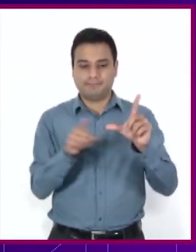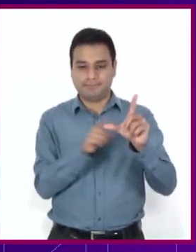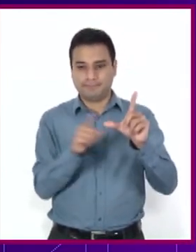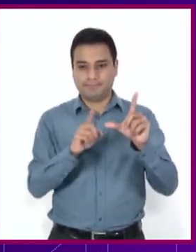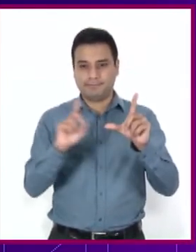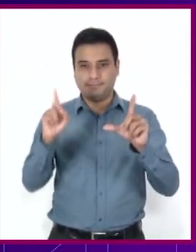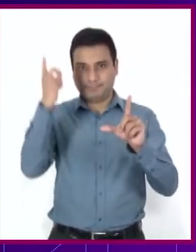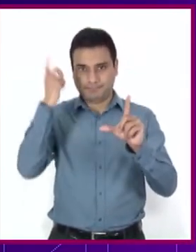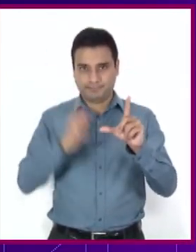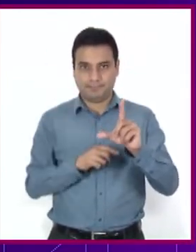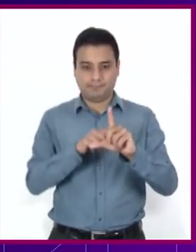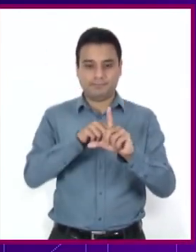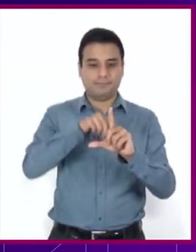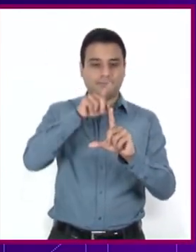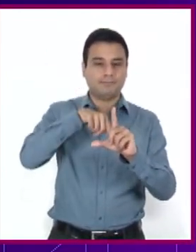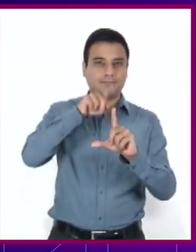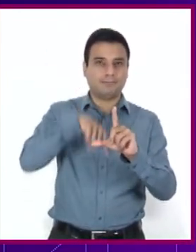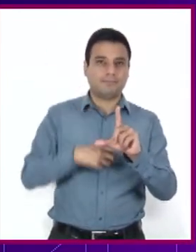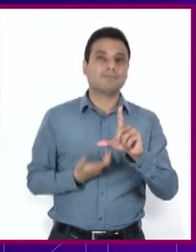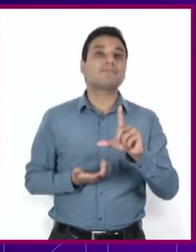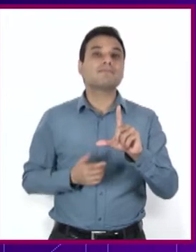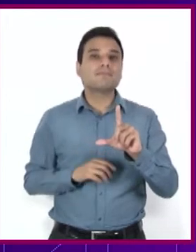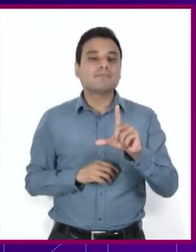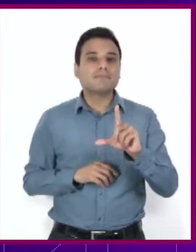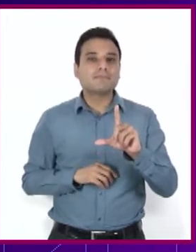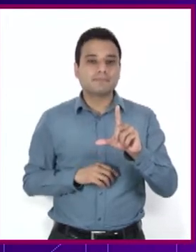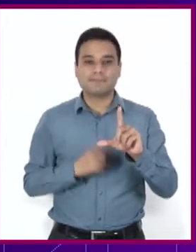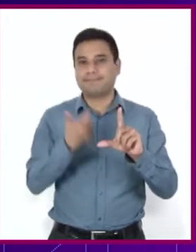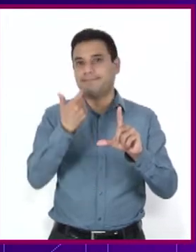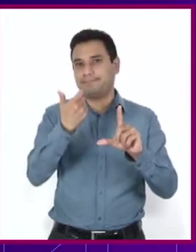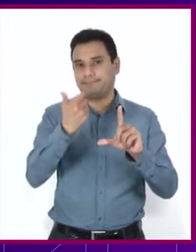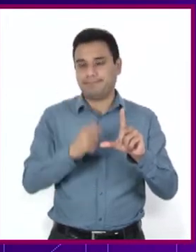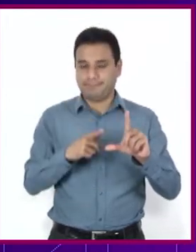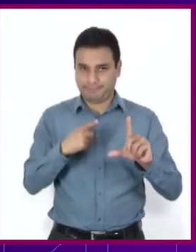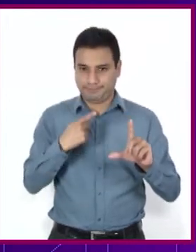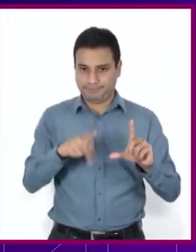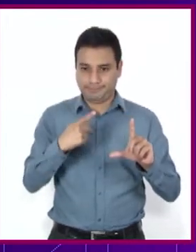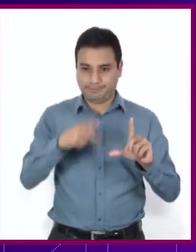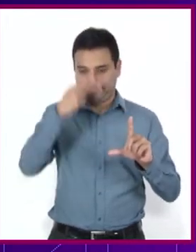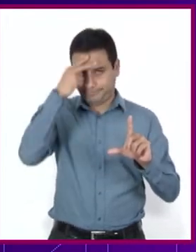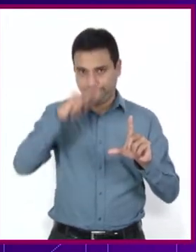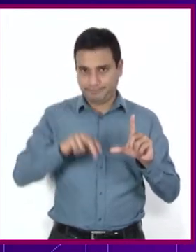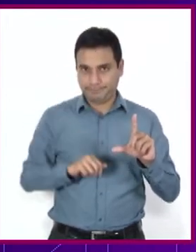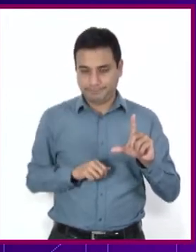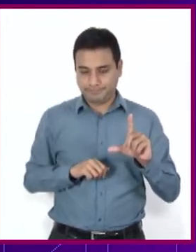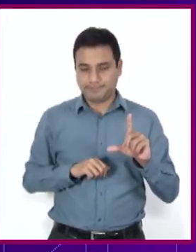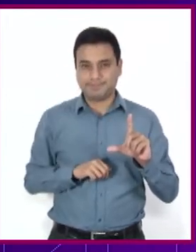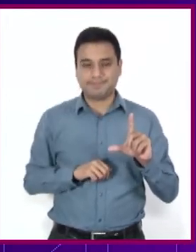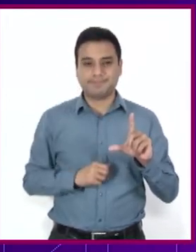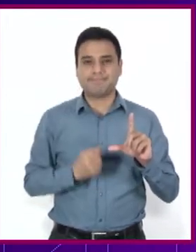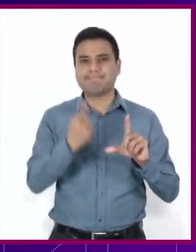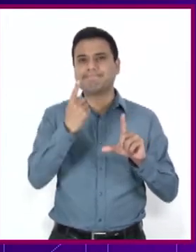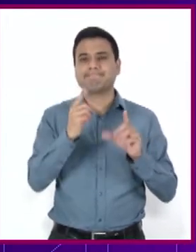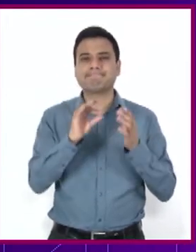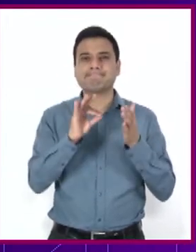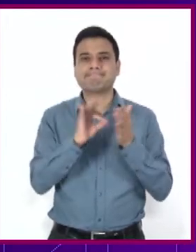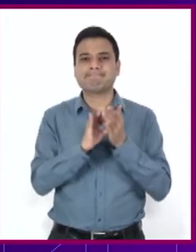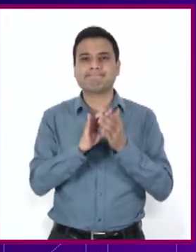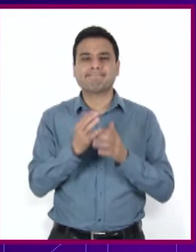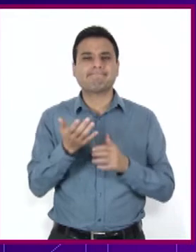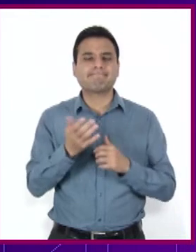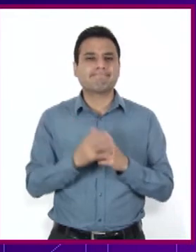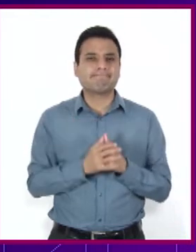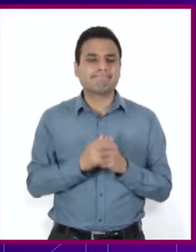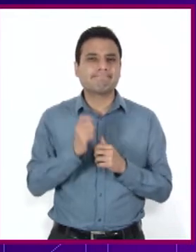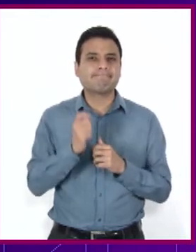En el eje vertical o eje de las ordenadas ubica a los pesos. Por lo tanto, un punto coordenado o una coordenada